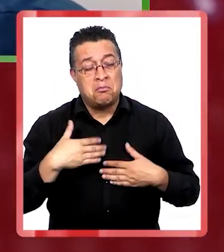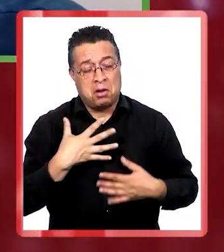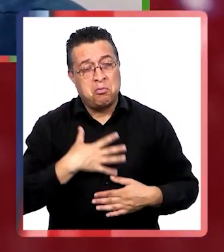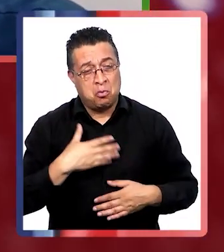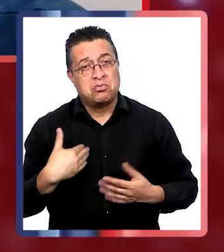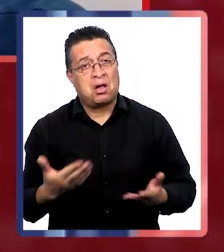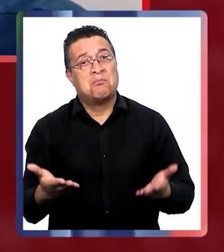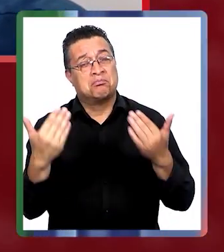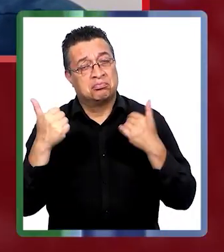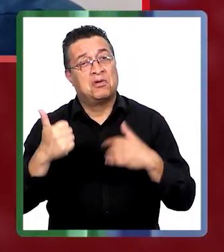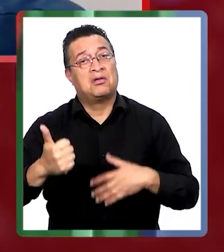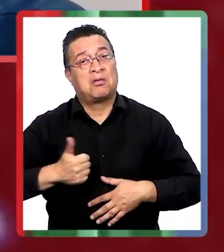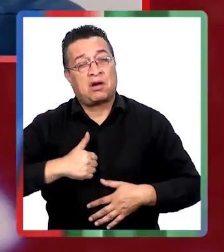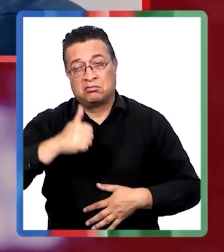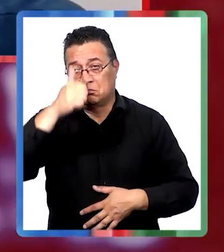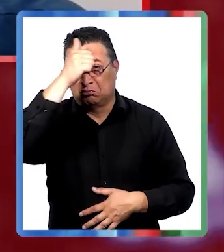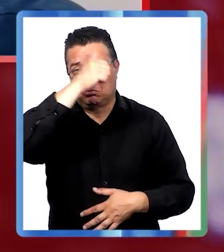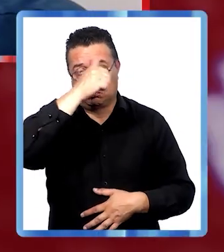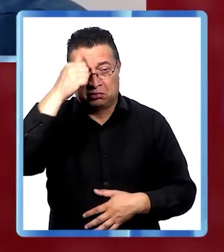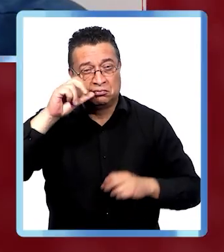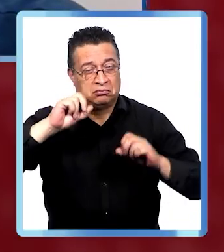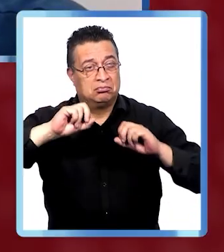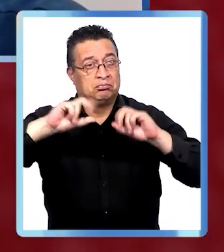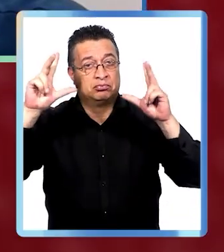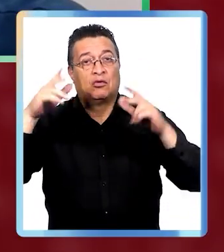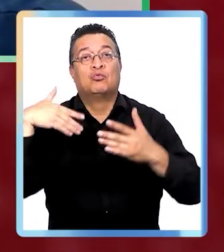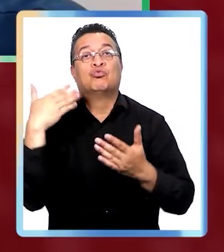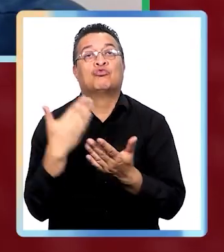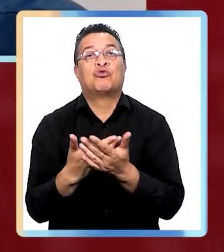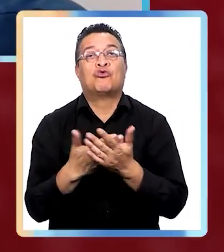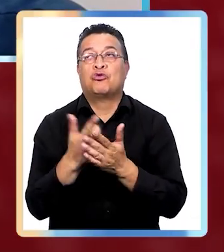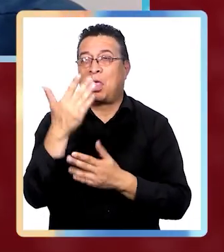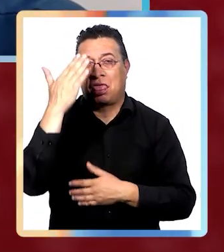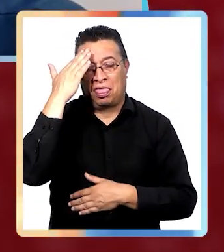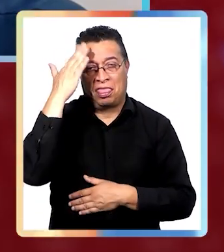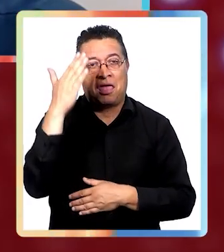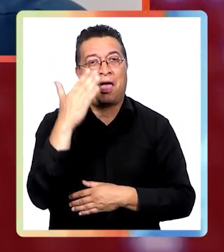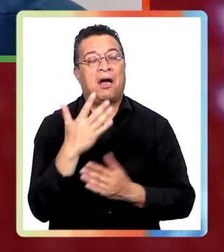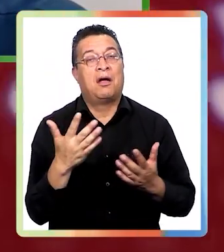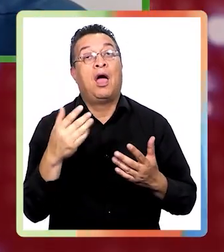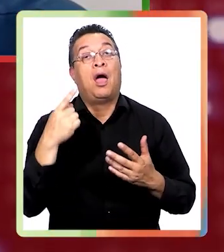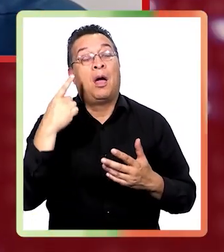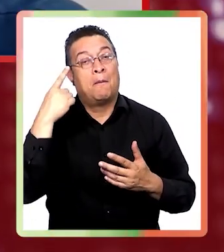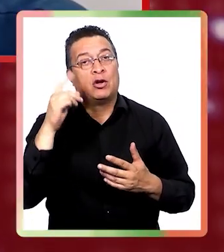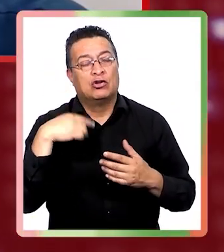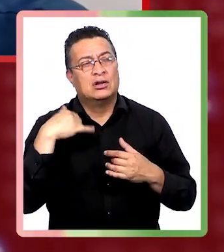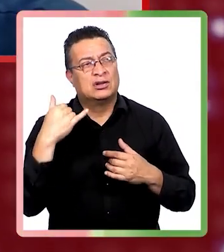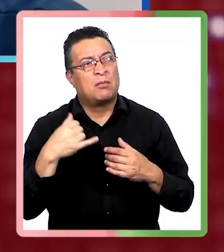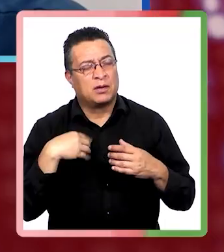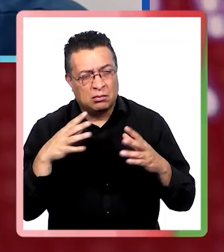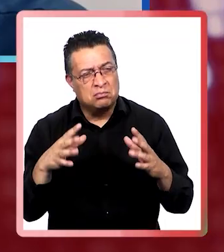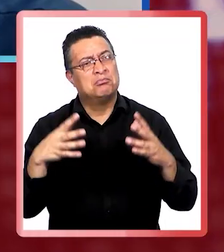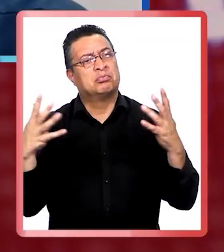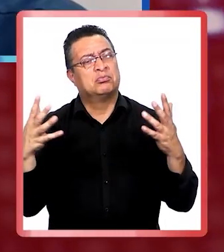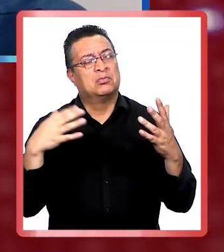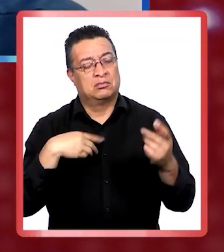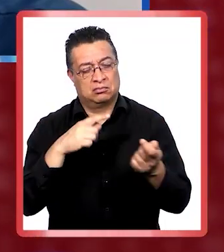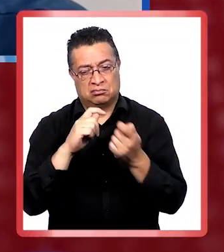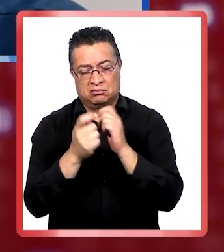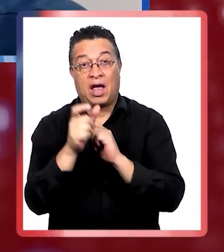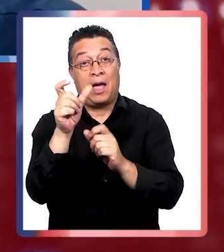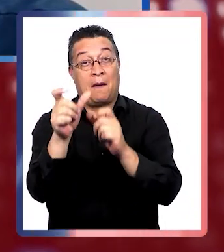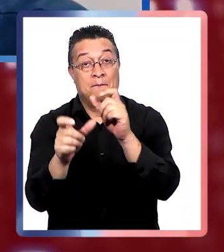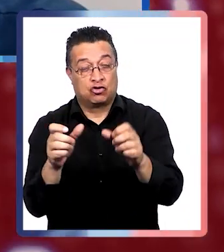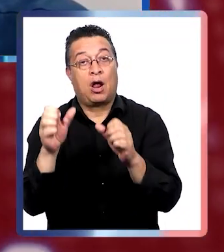Yo no me quejo, a mí me gusta despertarme temprano un domingo, aprovechar el día, pero siempre me ha llamado la atención como